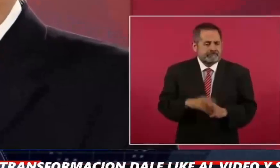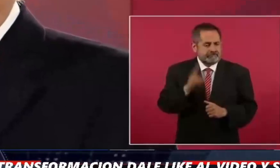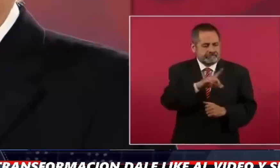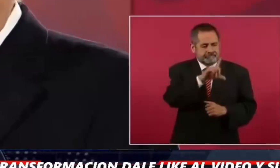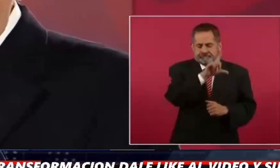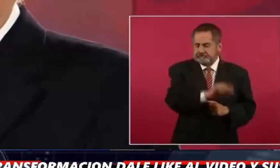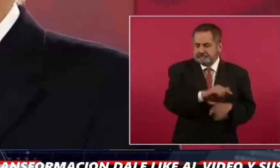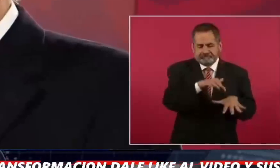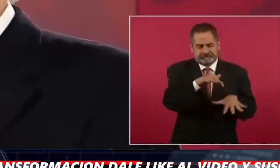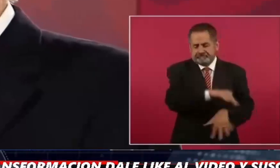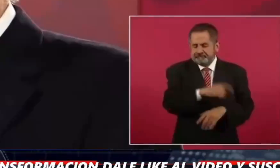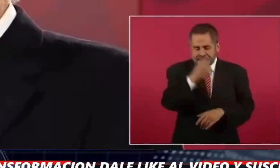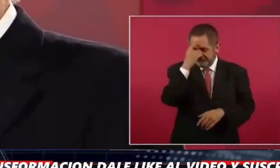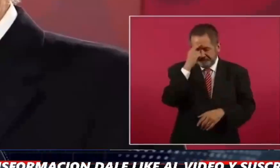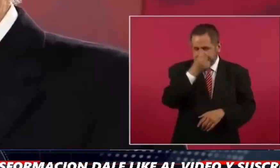vulgar, bajo,